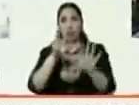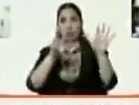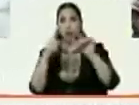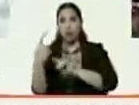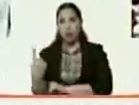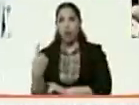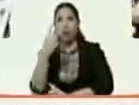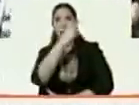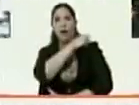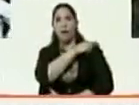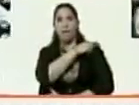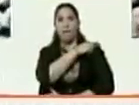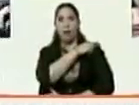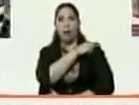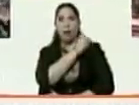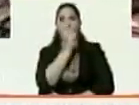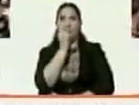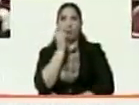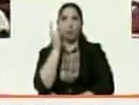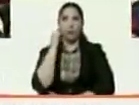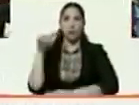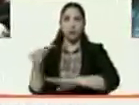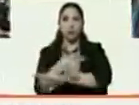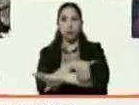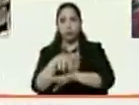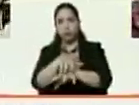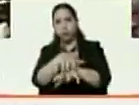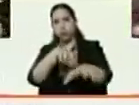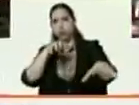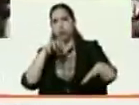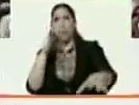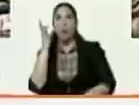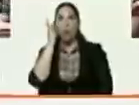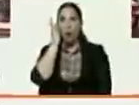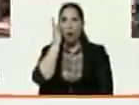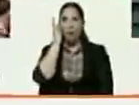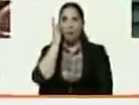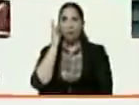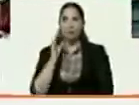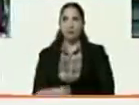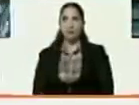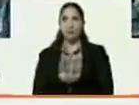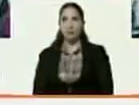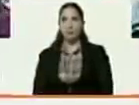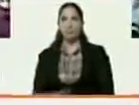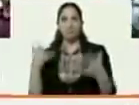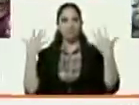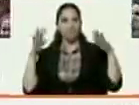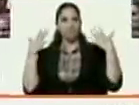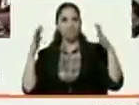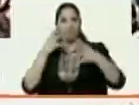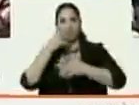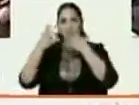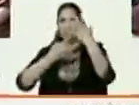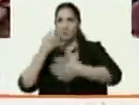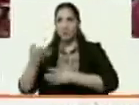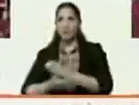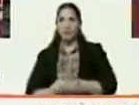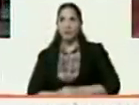9.281 jefes y jefas... de calle, la mayoría de ellas son mujeres.